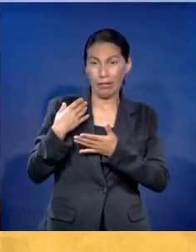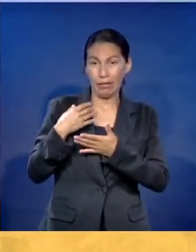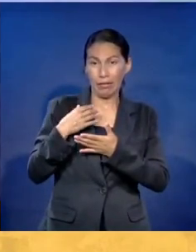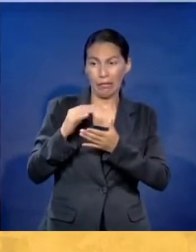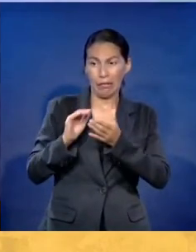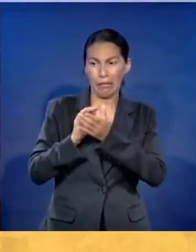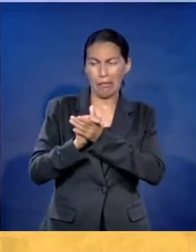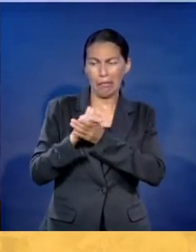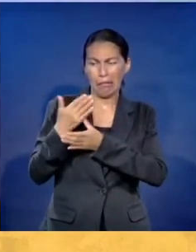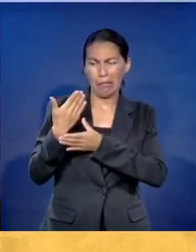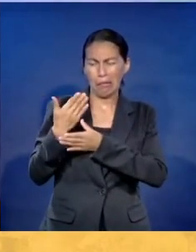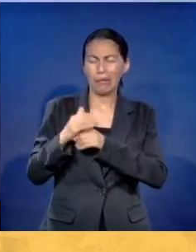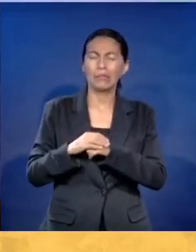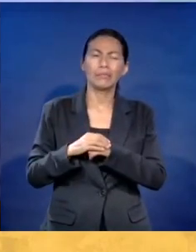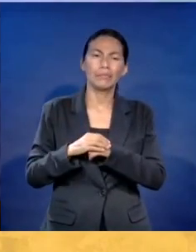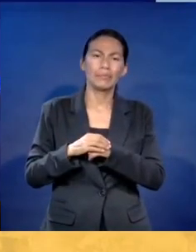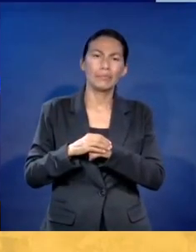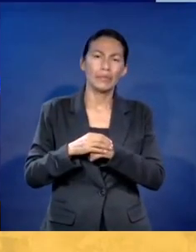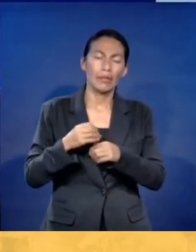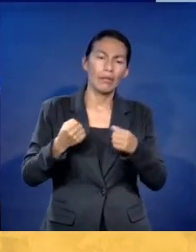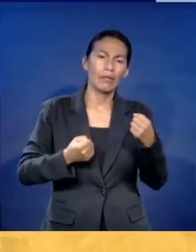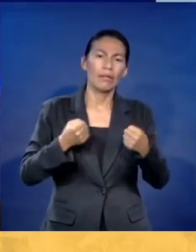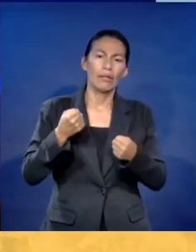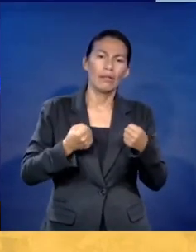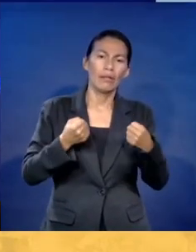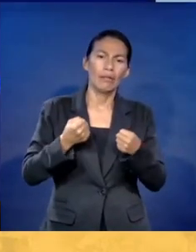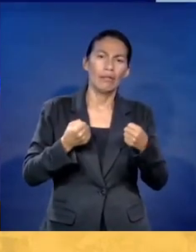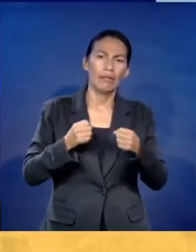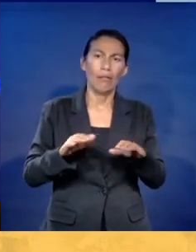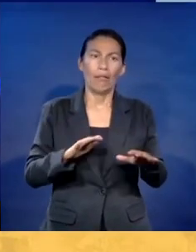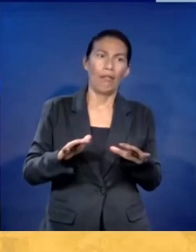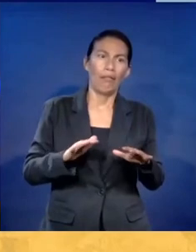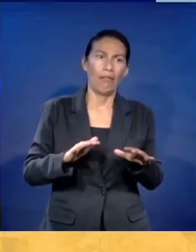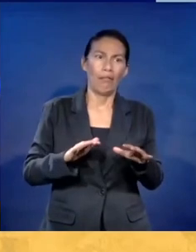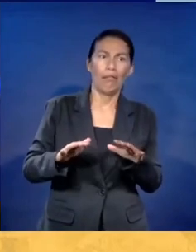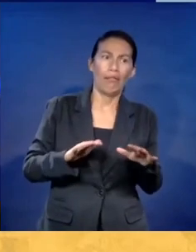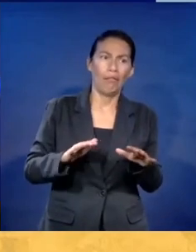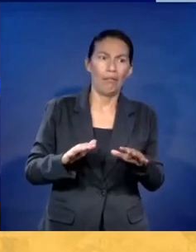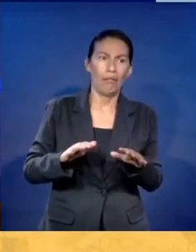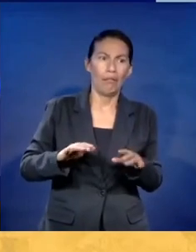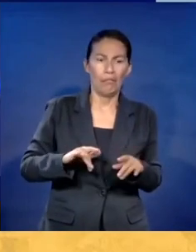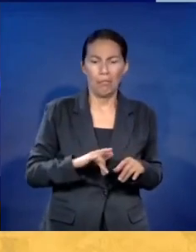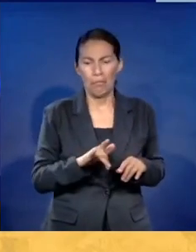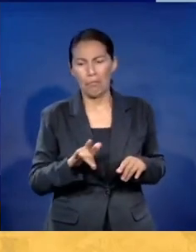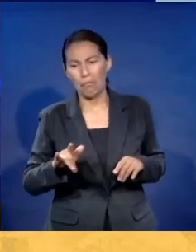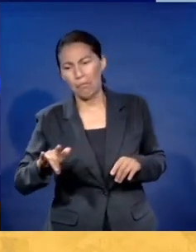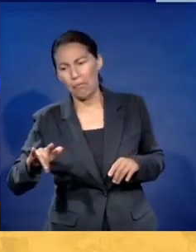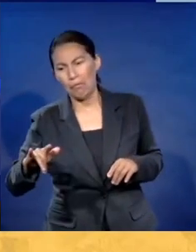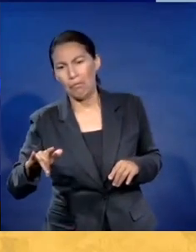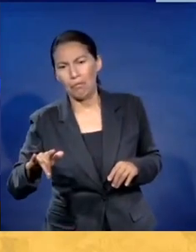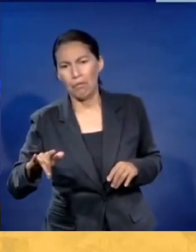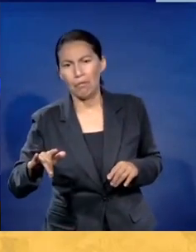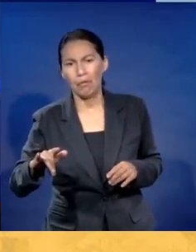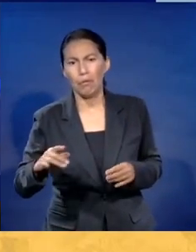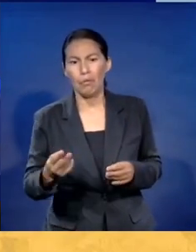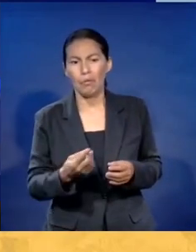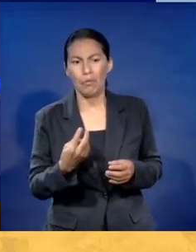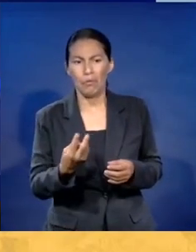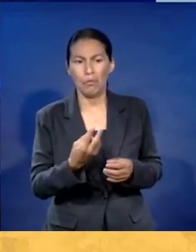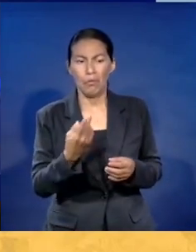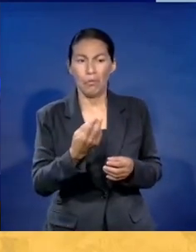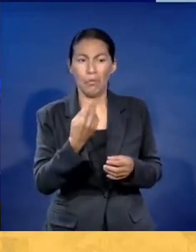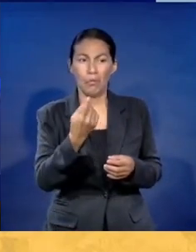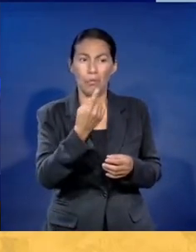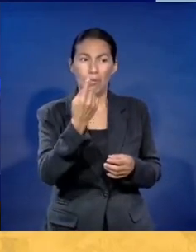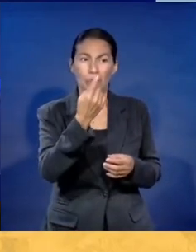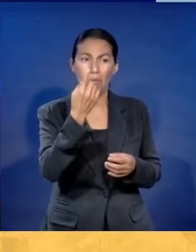carretera y hacía ruidos así temblaba hasta que mejor me orillé y empezó a sacar humo esa cosa y Anahí dice Qué pasó